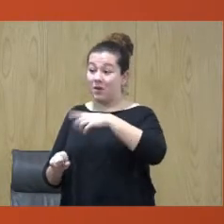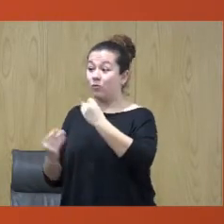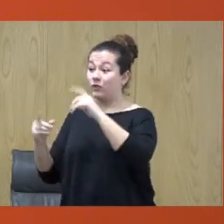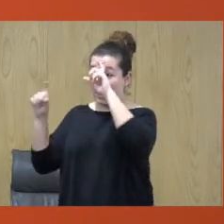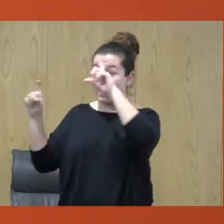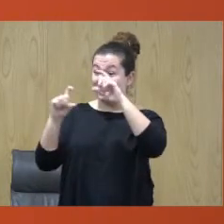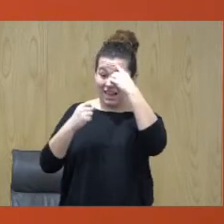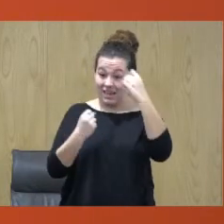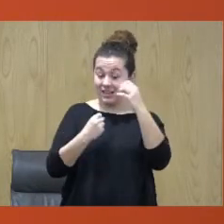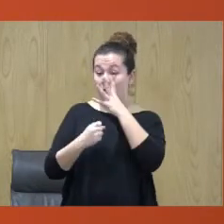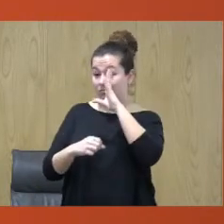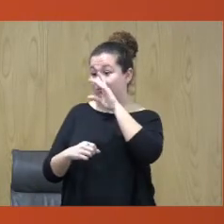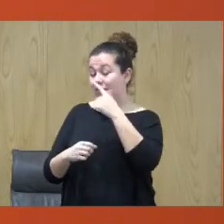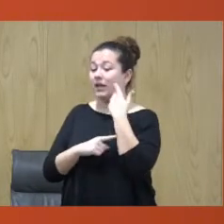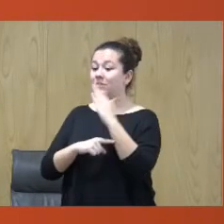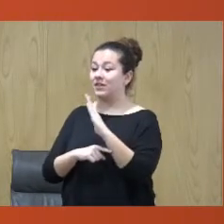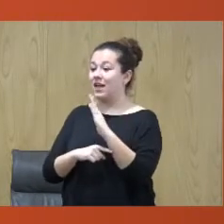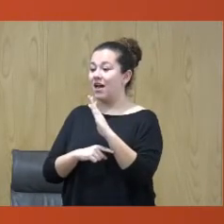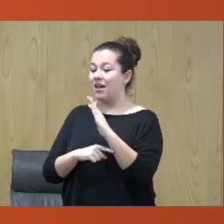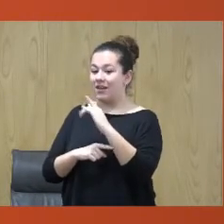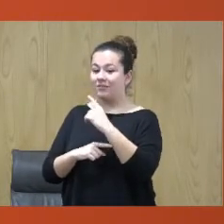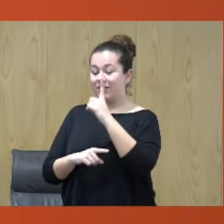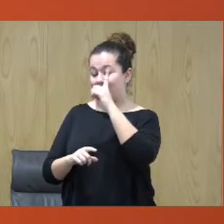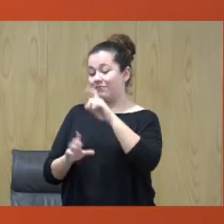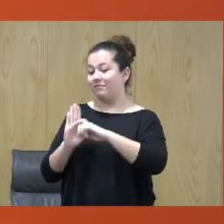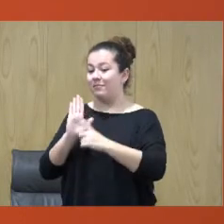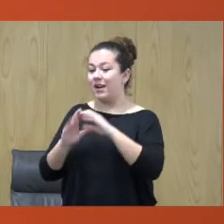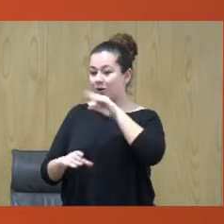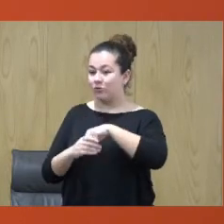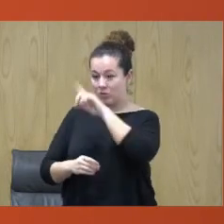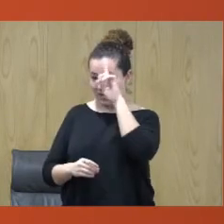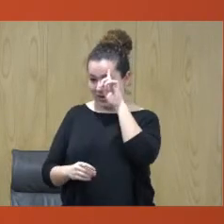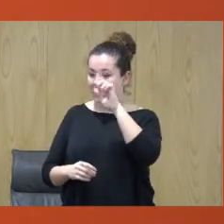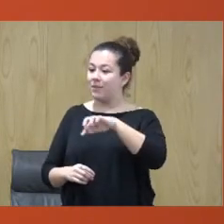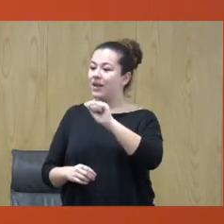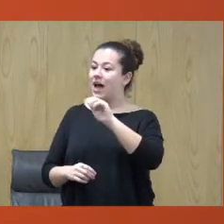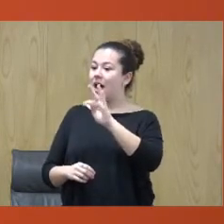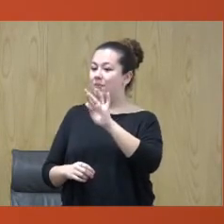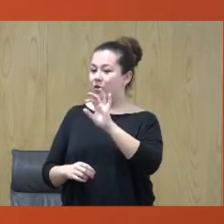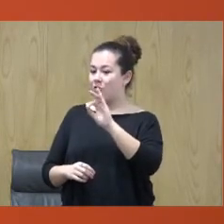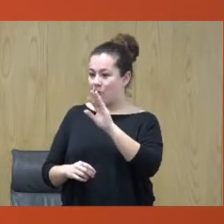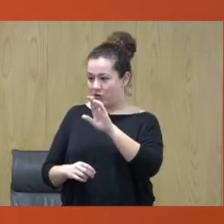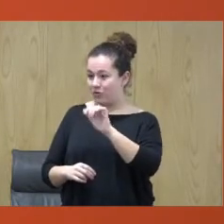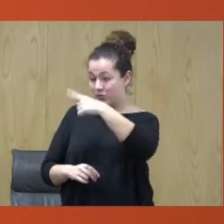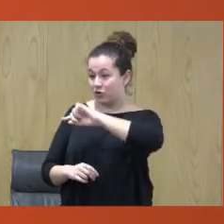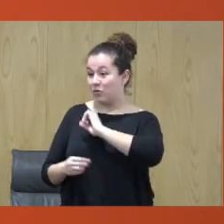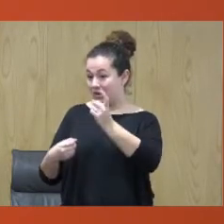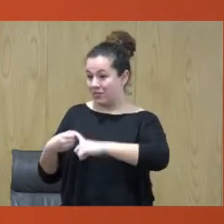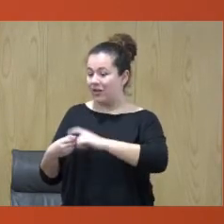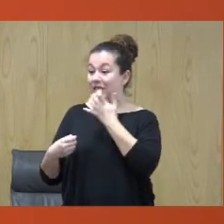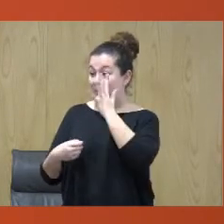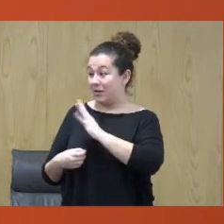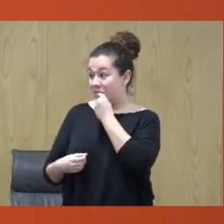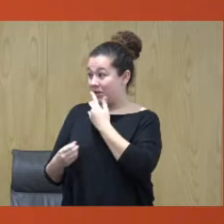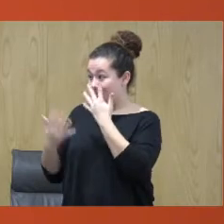Madrid, aquí representada Fundación APROCOR, que habéis participado. Si os parece, bueno, le damos un aplauso